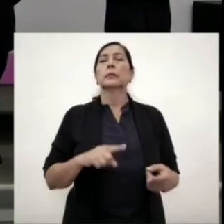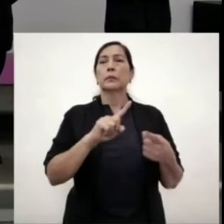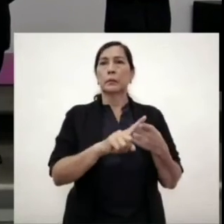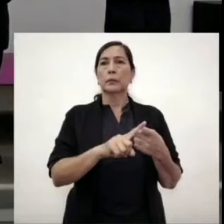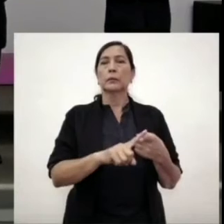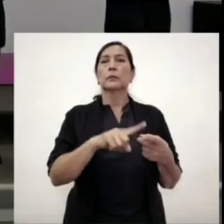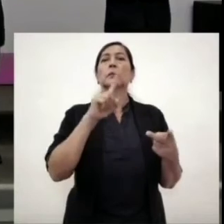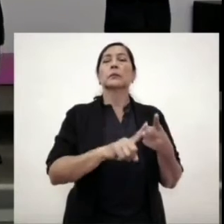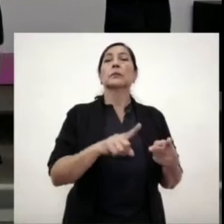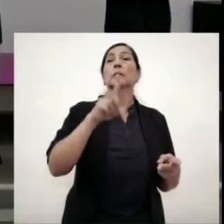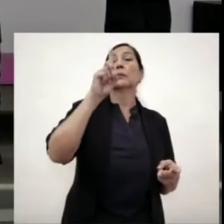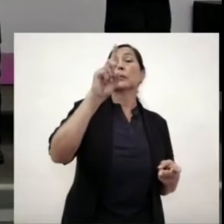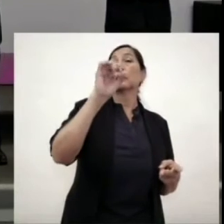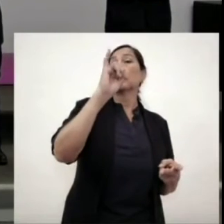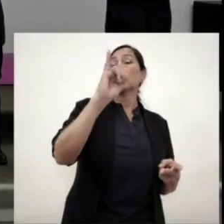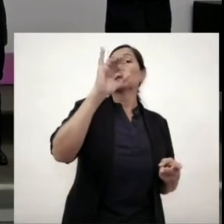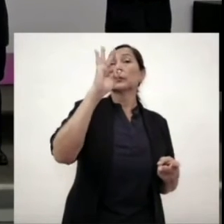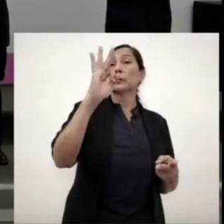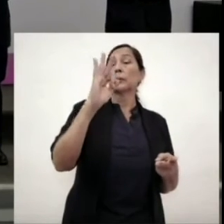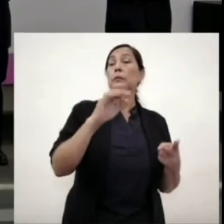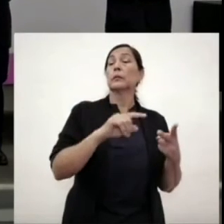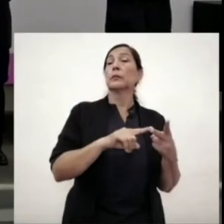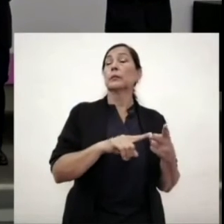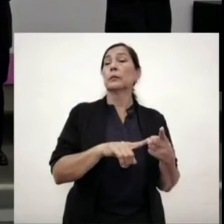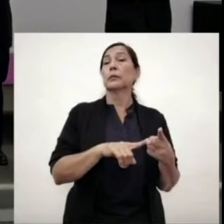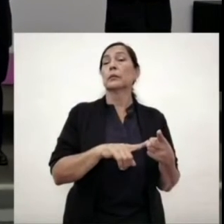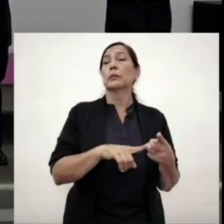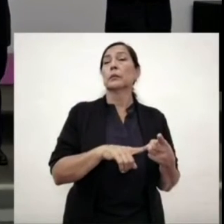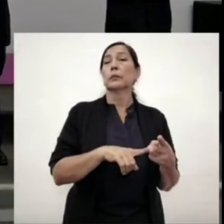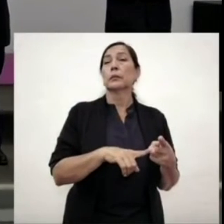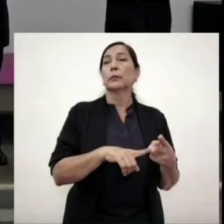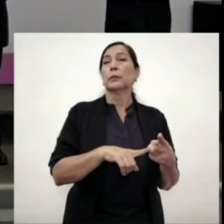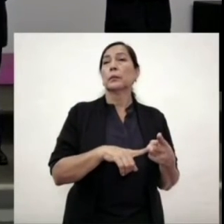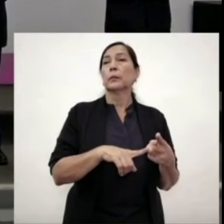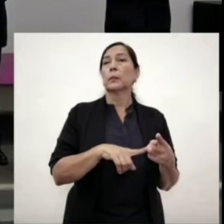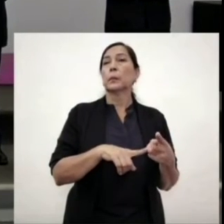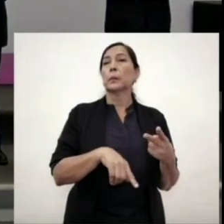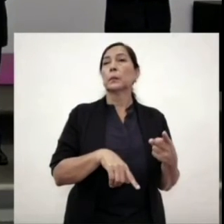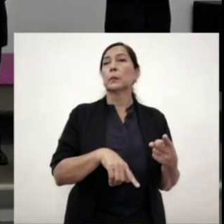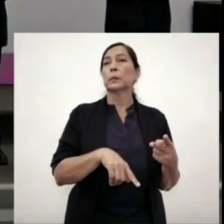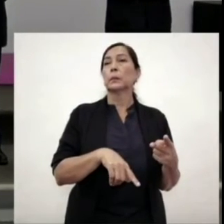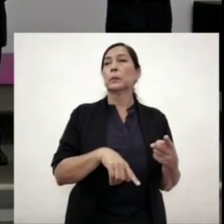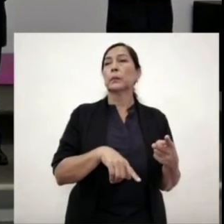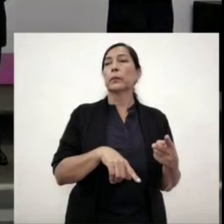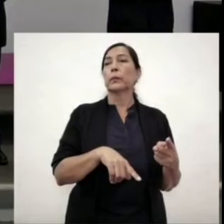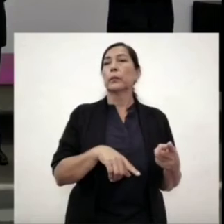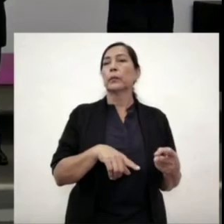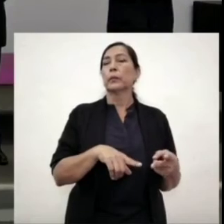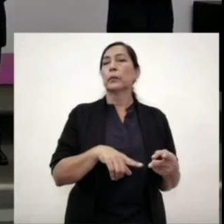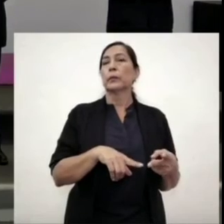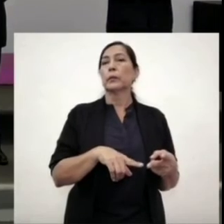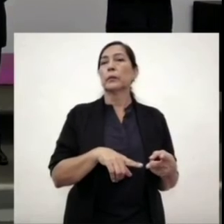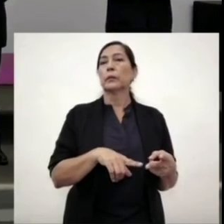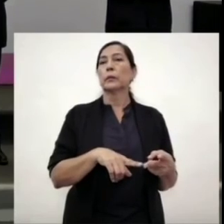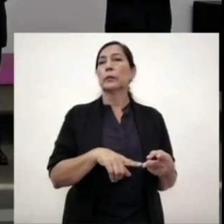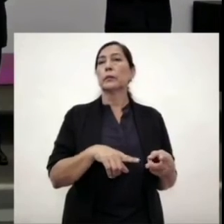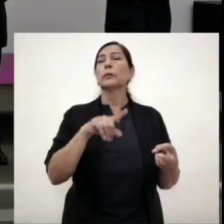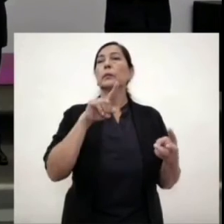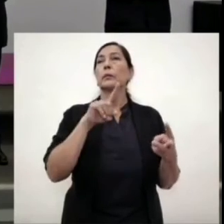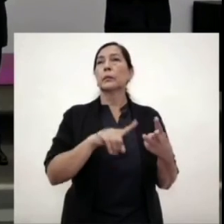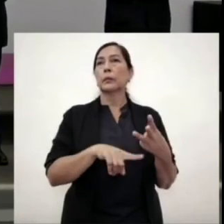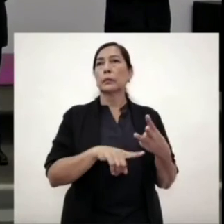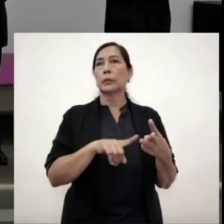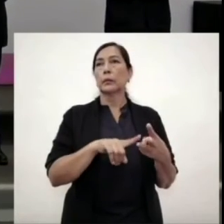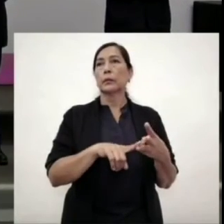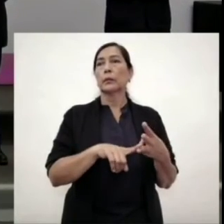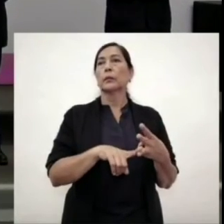está el DIF, por ejemplo, aquí con todas estas acciones. Creo que es la anterior, la de salud. La Secretaría,